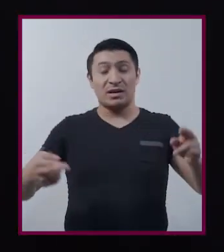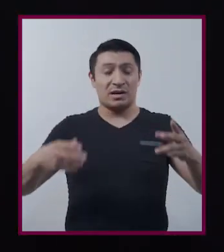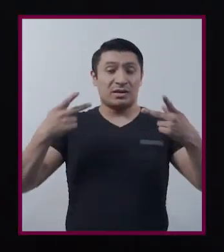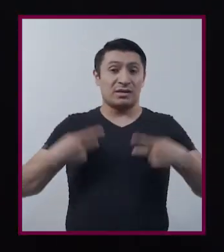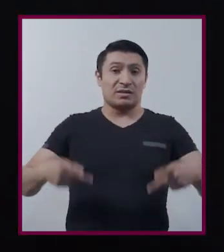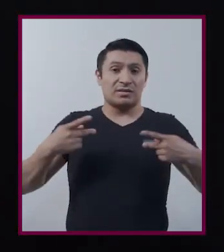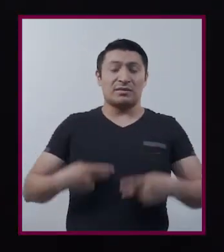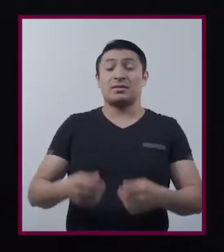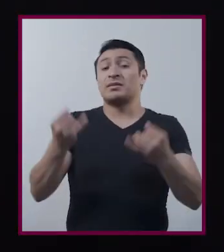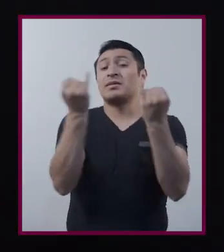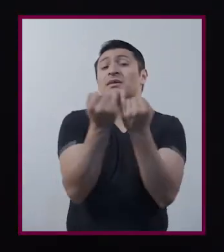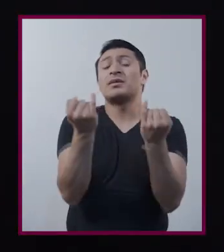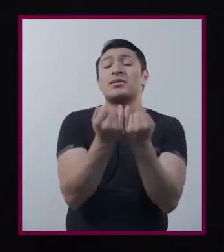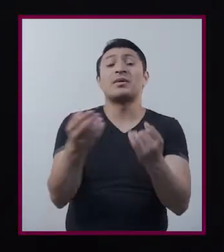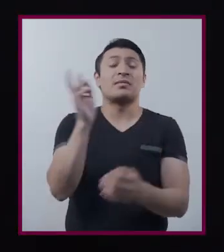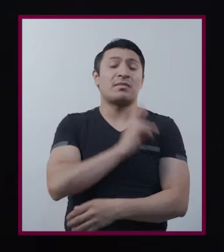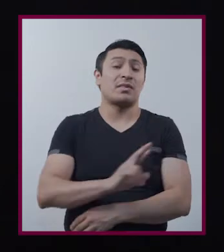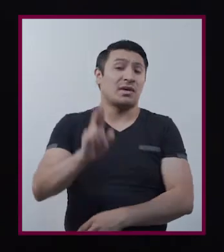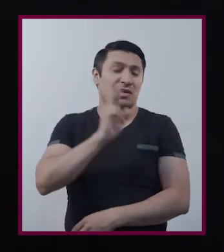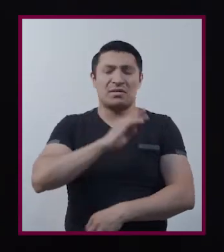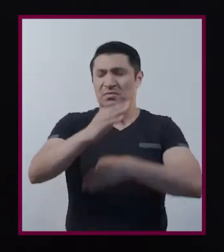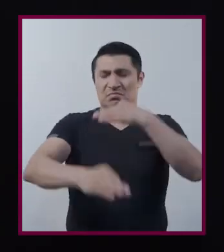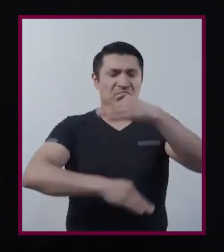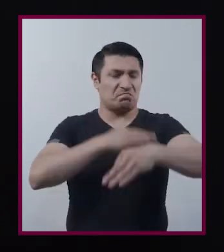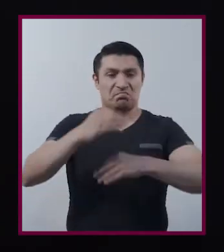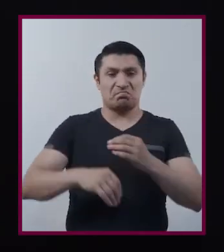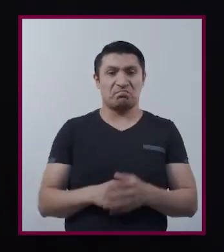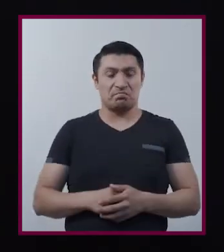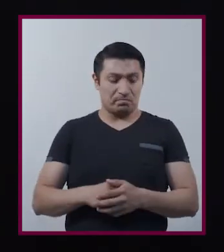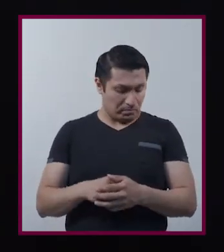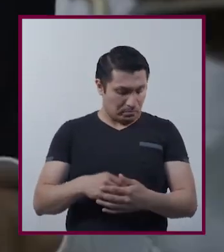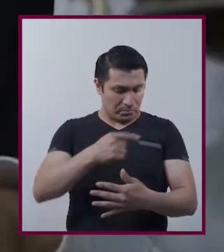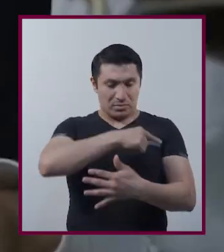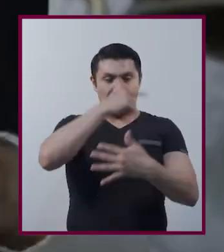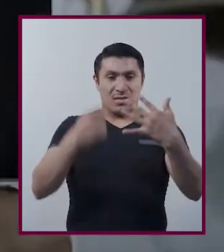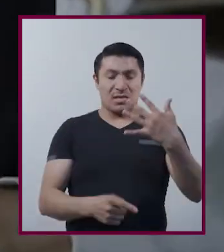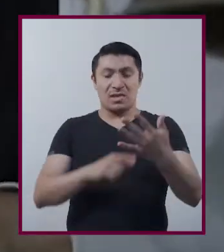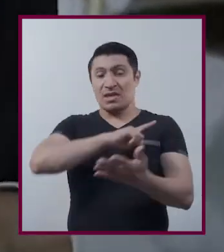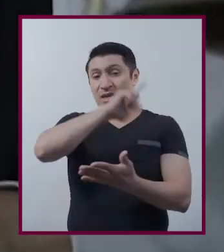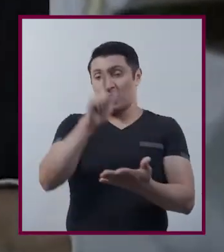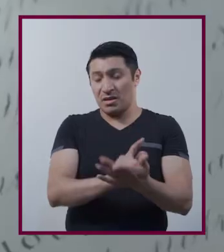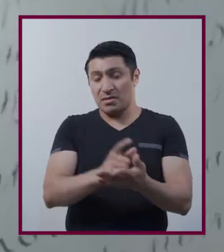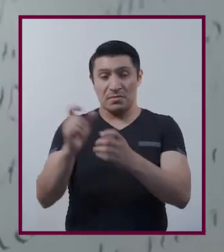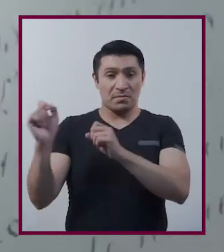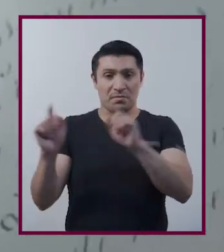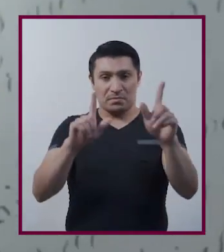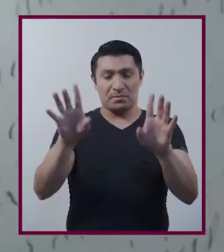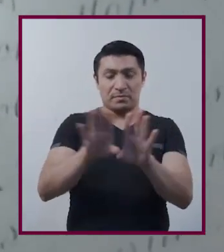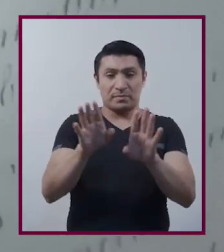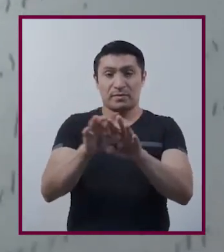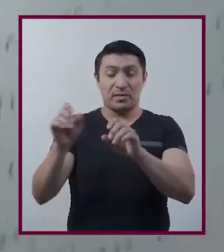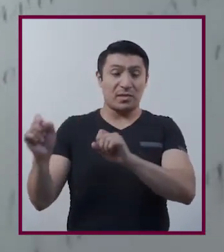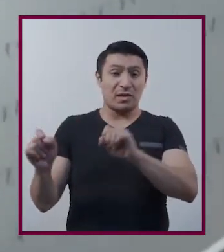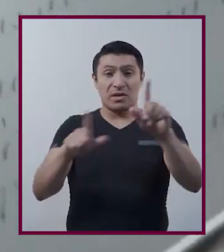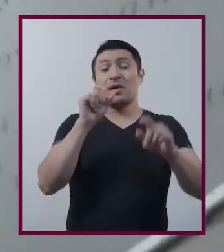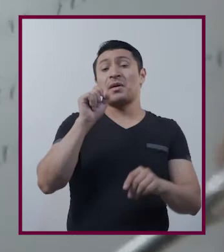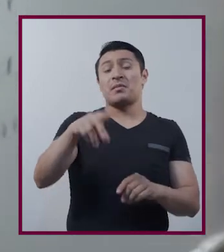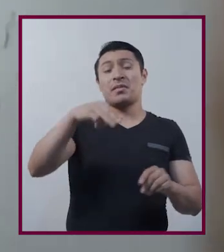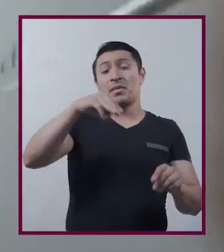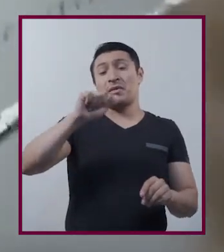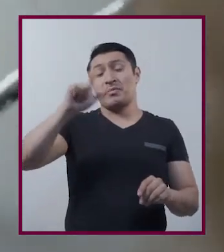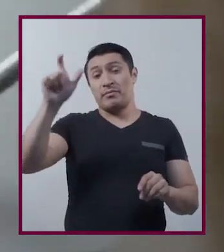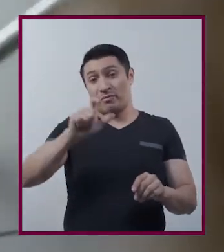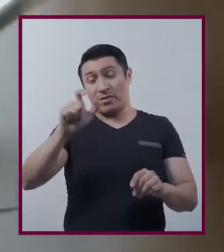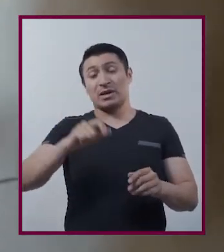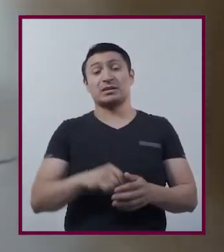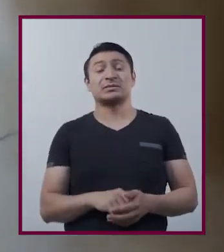las relaciones con sus habitantes, así como la de los particulares entre sí. Varias de estas leyes y decretos fueron dictadas